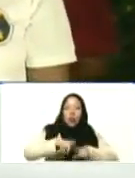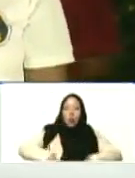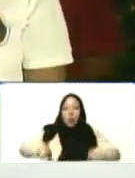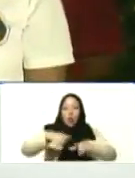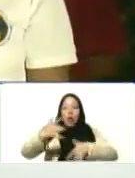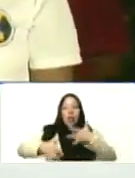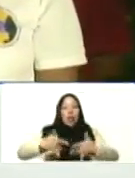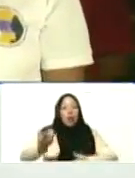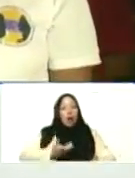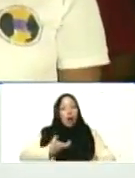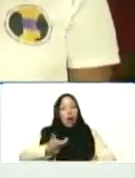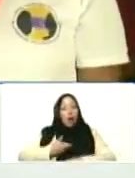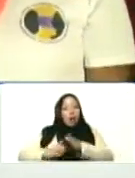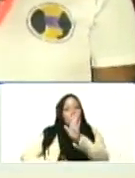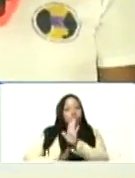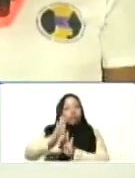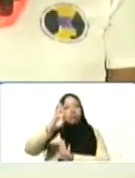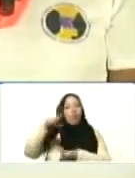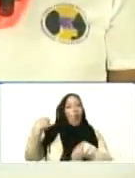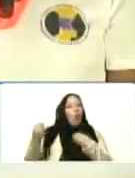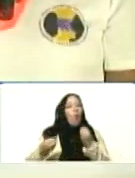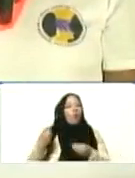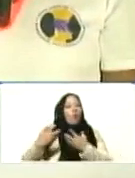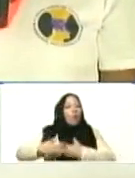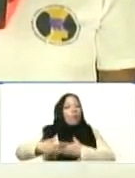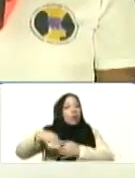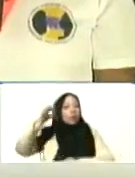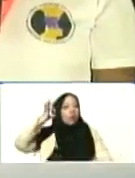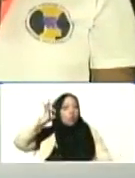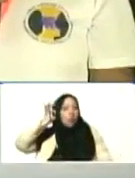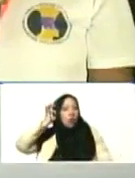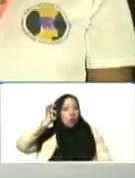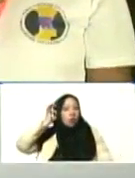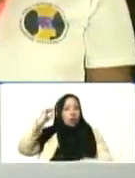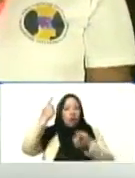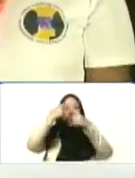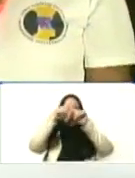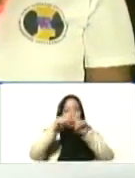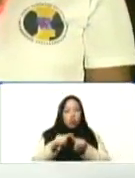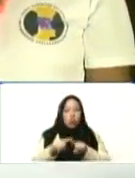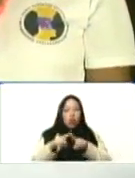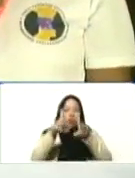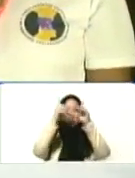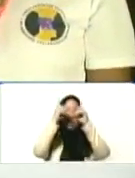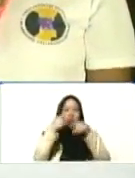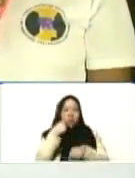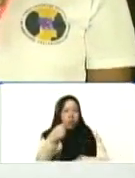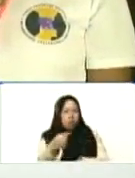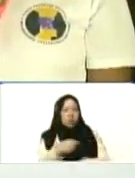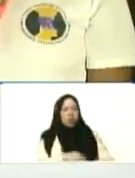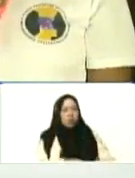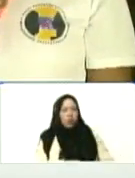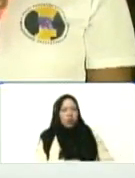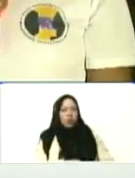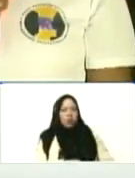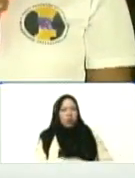desarrollo de los proyectos productivos. Fíjense ustedes, me da un dato la vicepresidenta ejecutiva, que